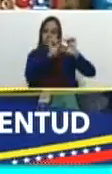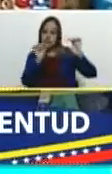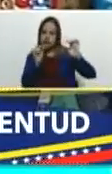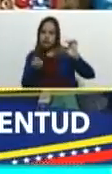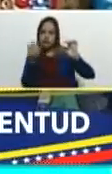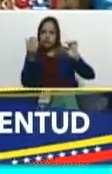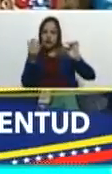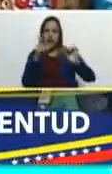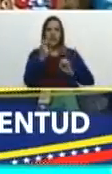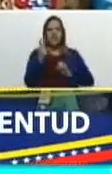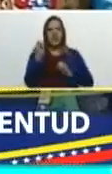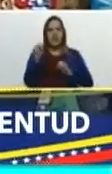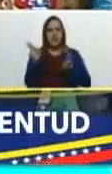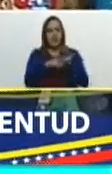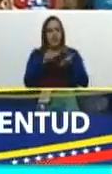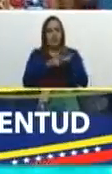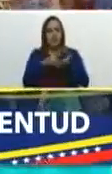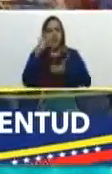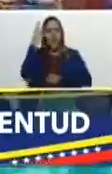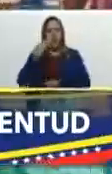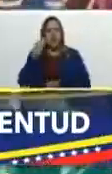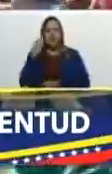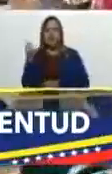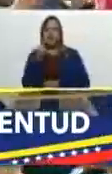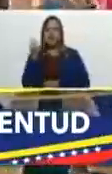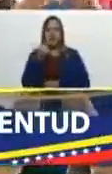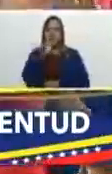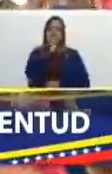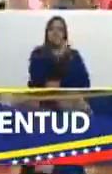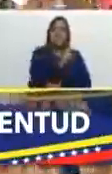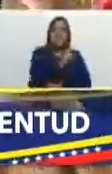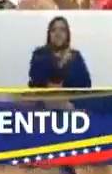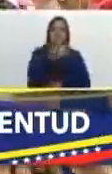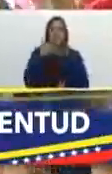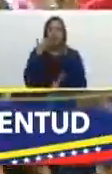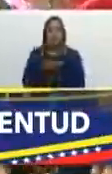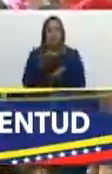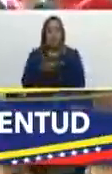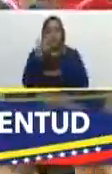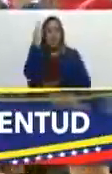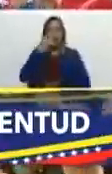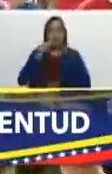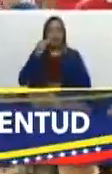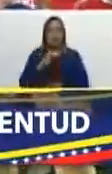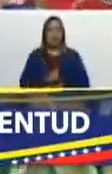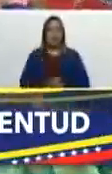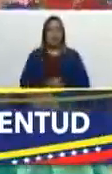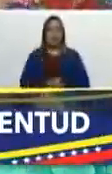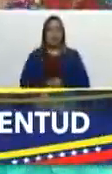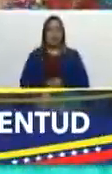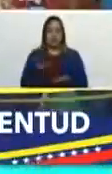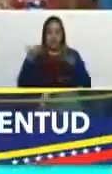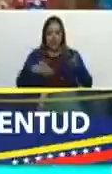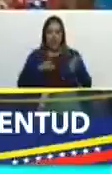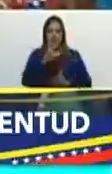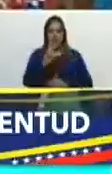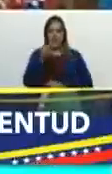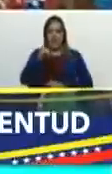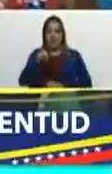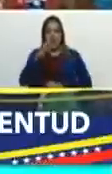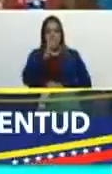Ven APP Juventud, solo para las denuncias y las propuestas de la juventud. Nace la Ven